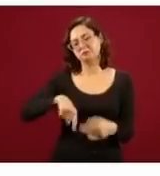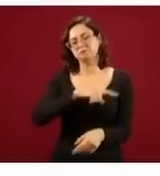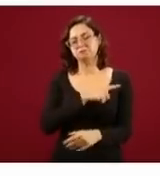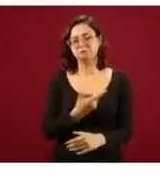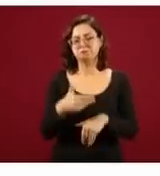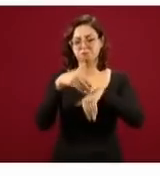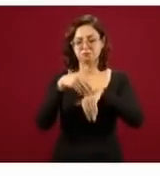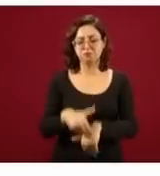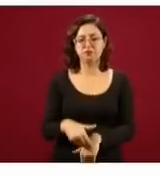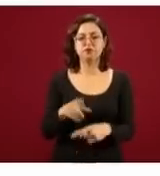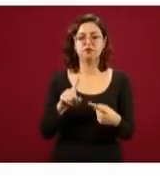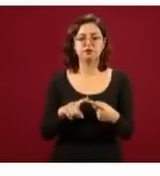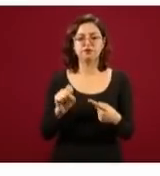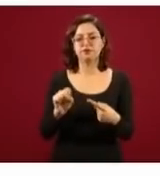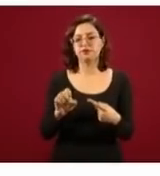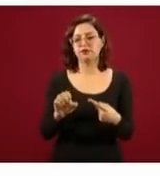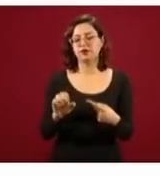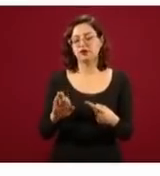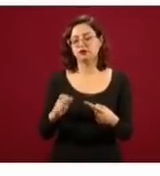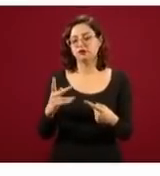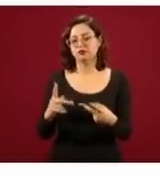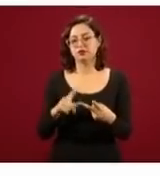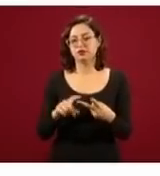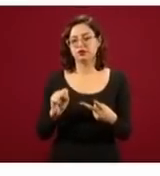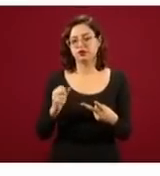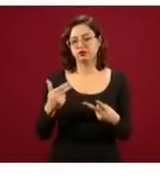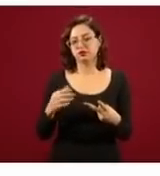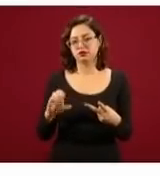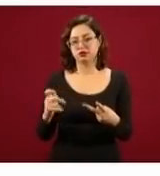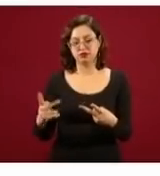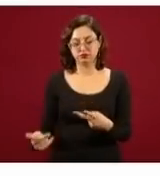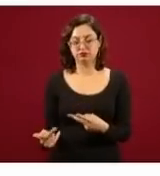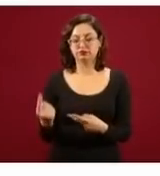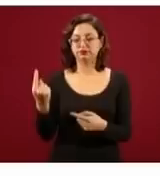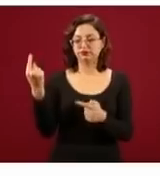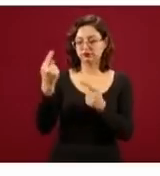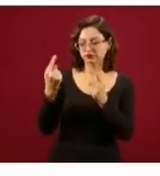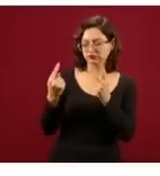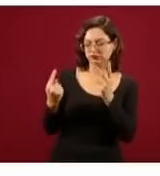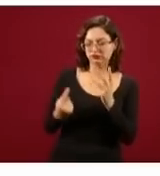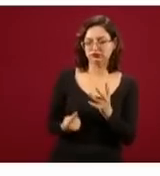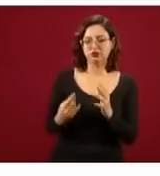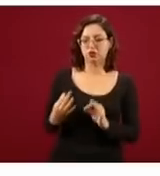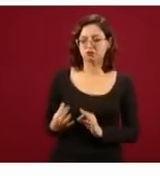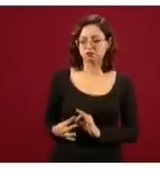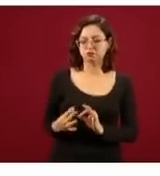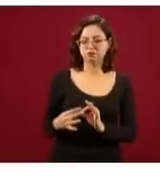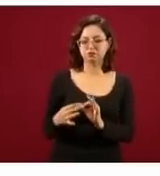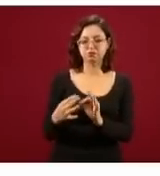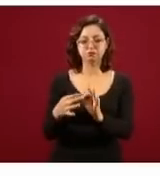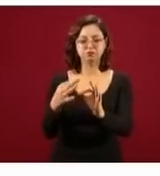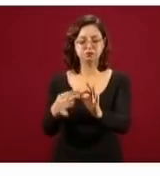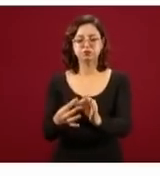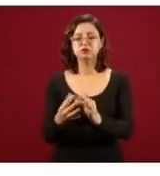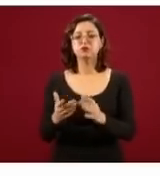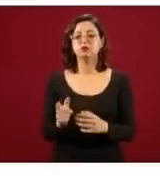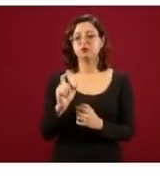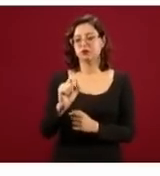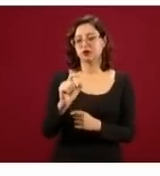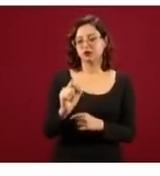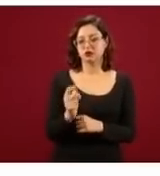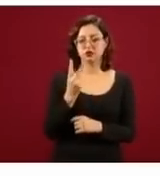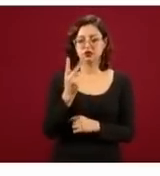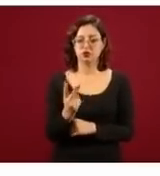la Secretaría de Función Pública como de Hacienda, y nos hemos estado cumpliendo hasta el día 22, donde se